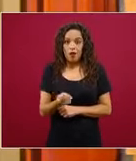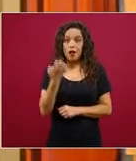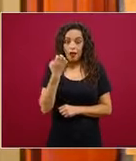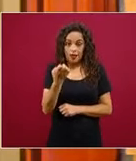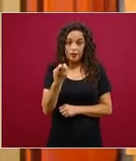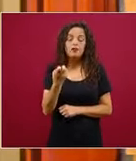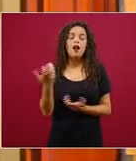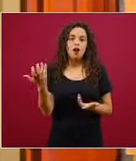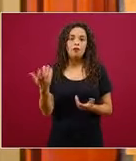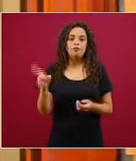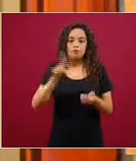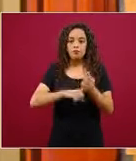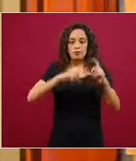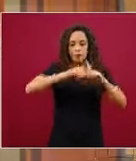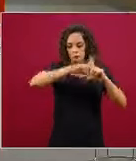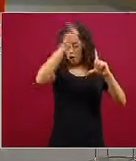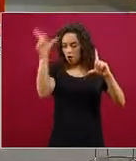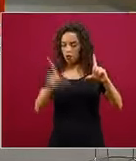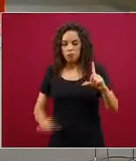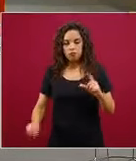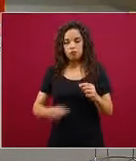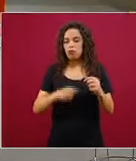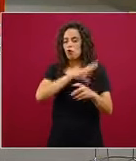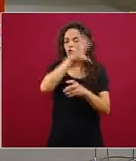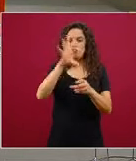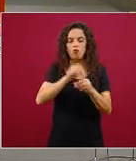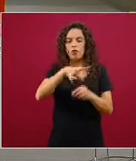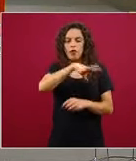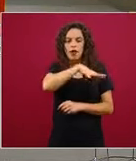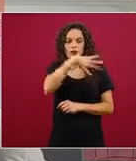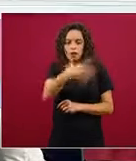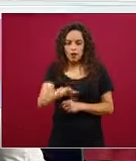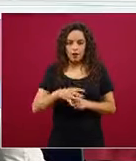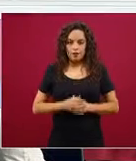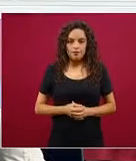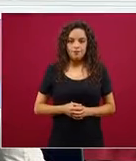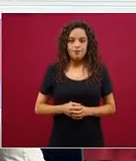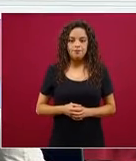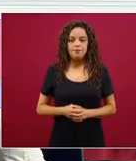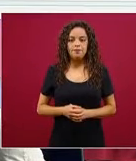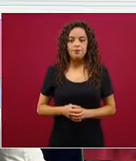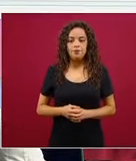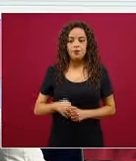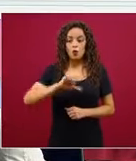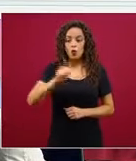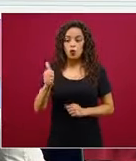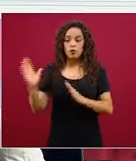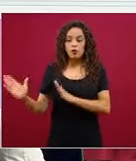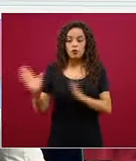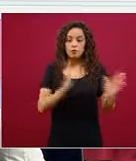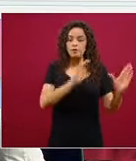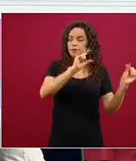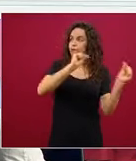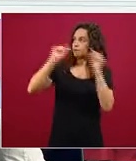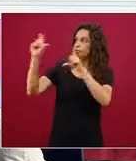media nacional de comportamiento general en lo que llevamos hasta el momento. Veamos la siguiente diapositiva.